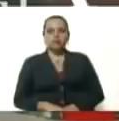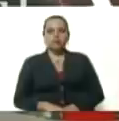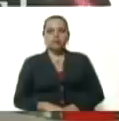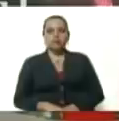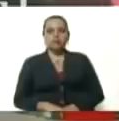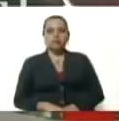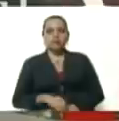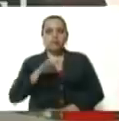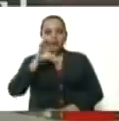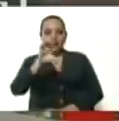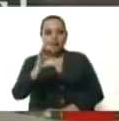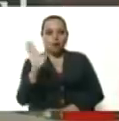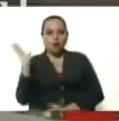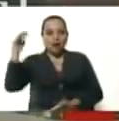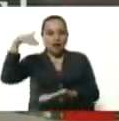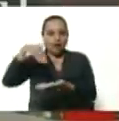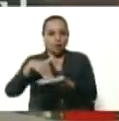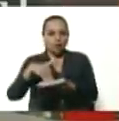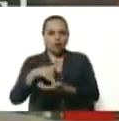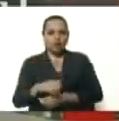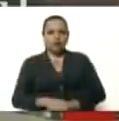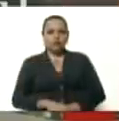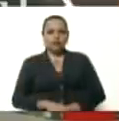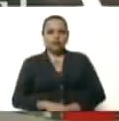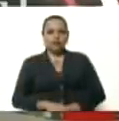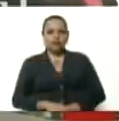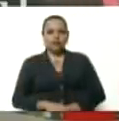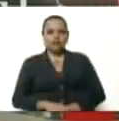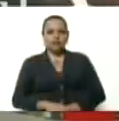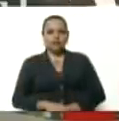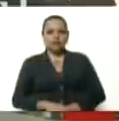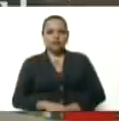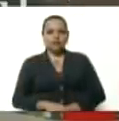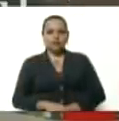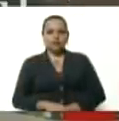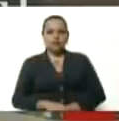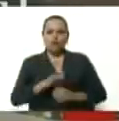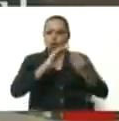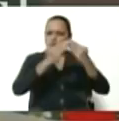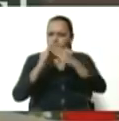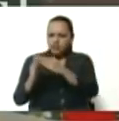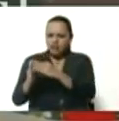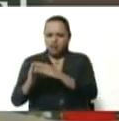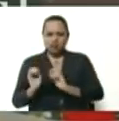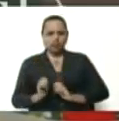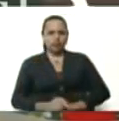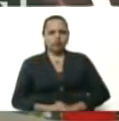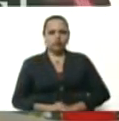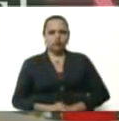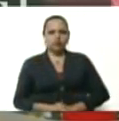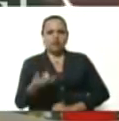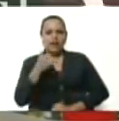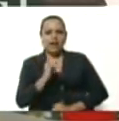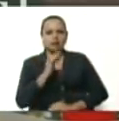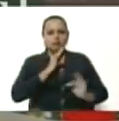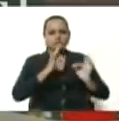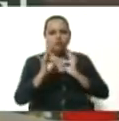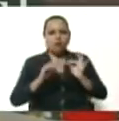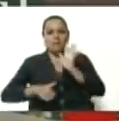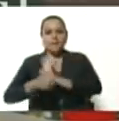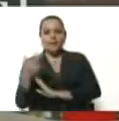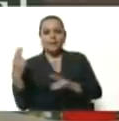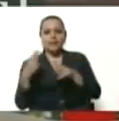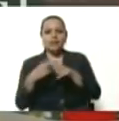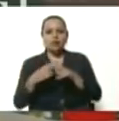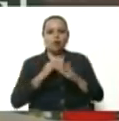en el estado Aragua, estoy hablando en este momento de casos comunitarios, presidente, que son los casos que son más riesgosos